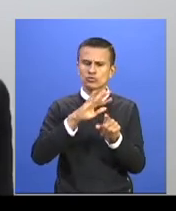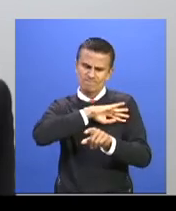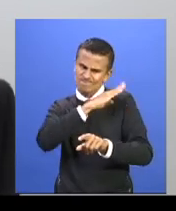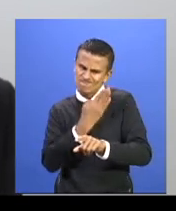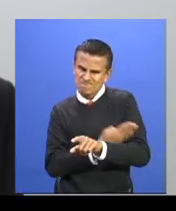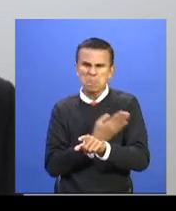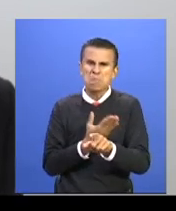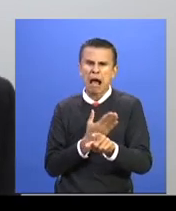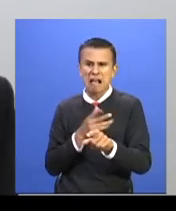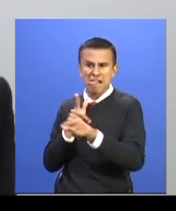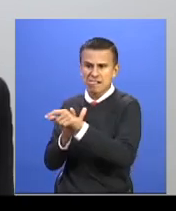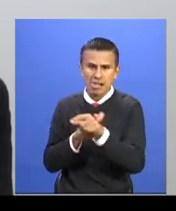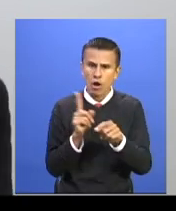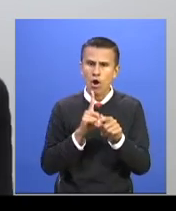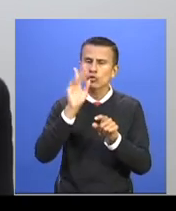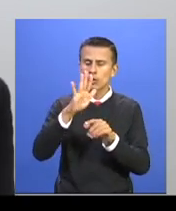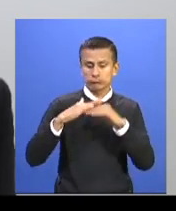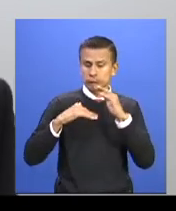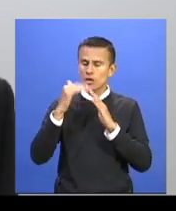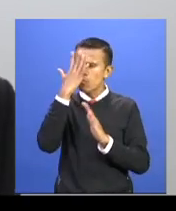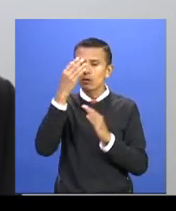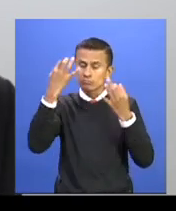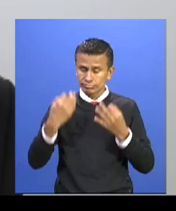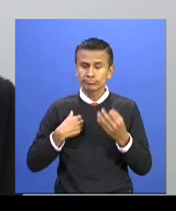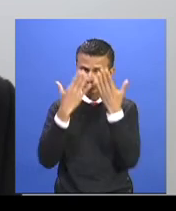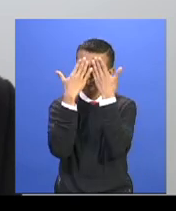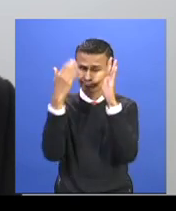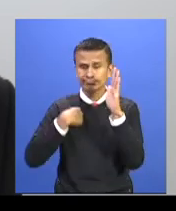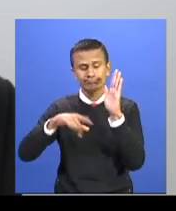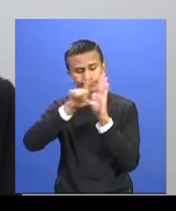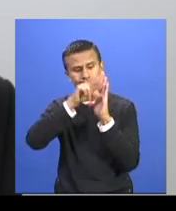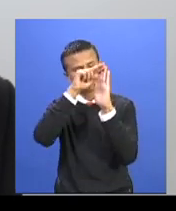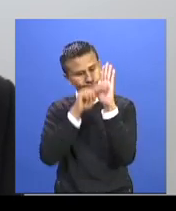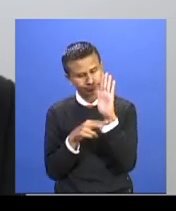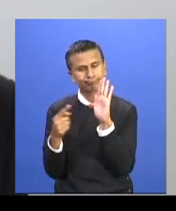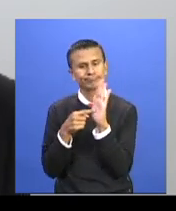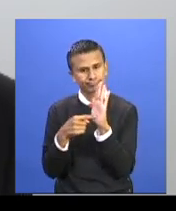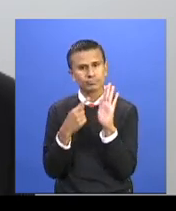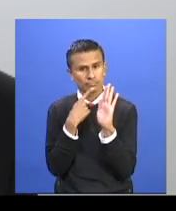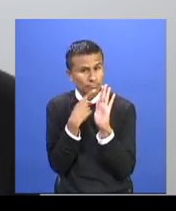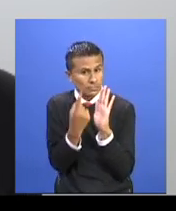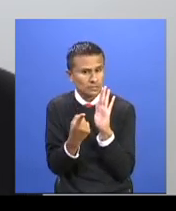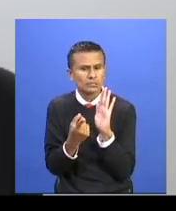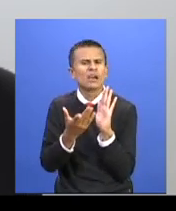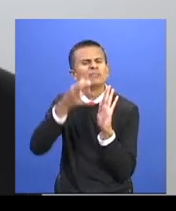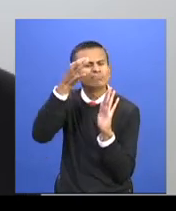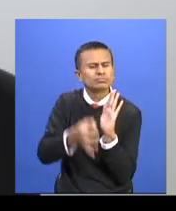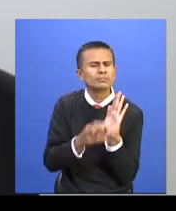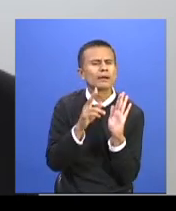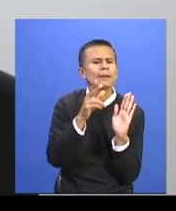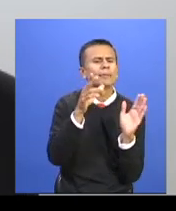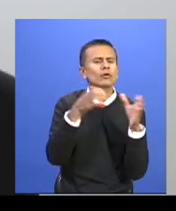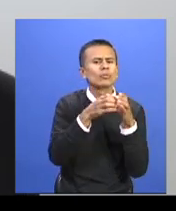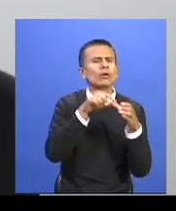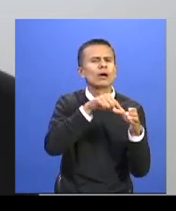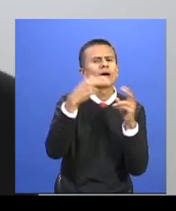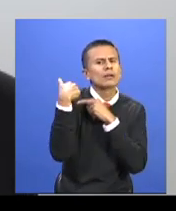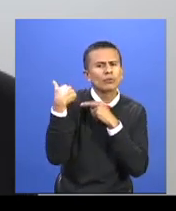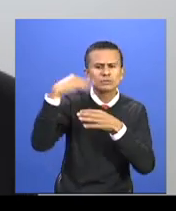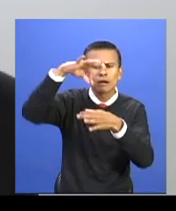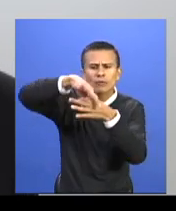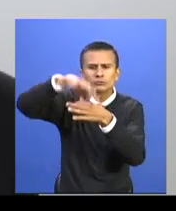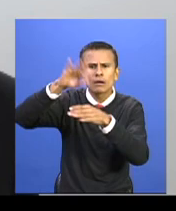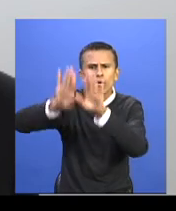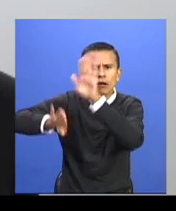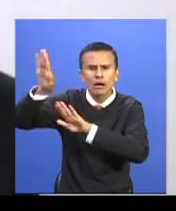un poder neutro, porque la regla en las democracias es precisamente quién es el que legitima